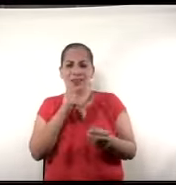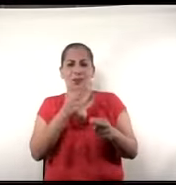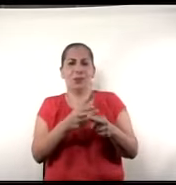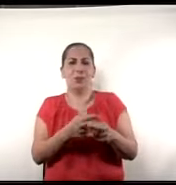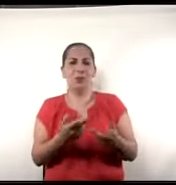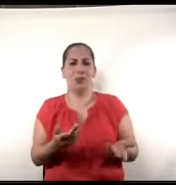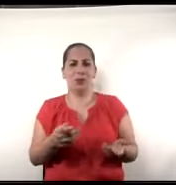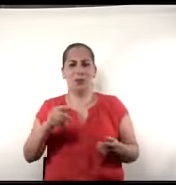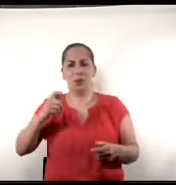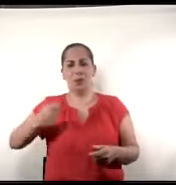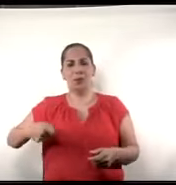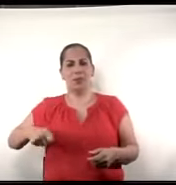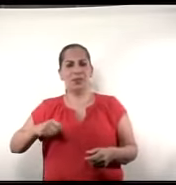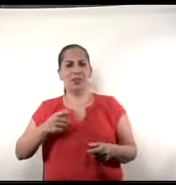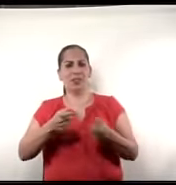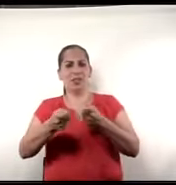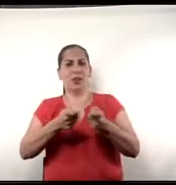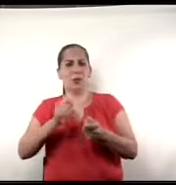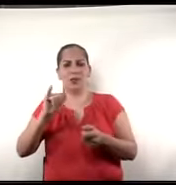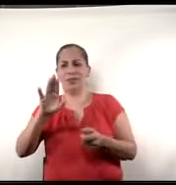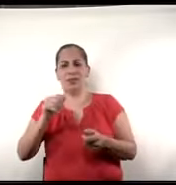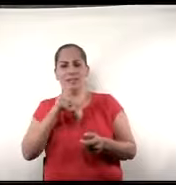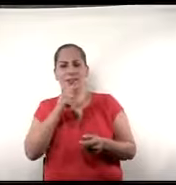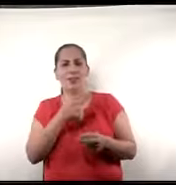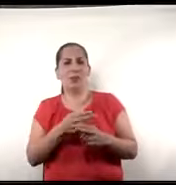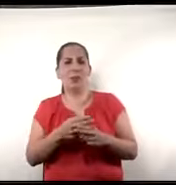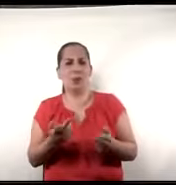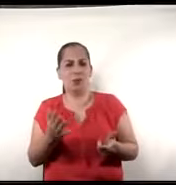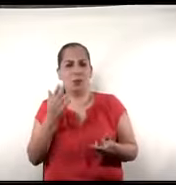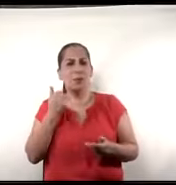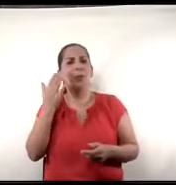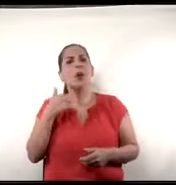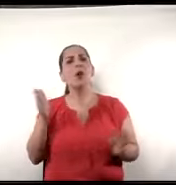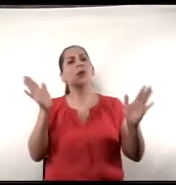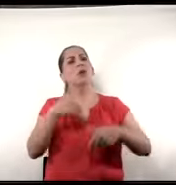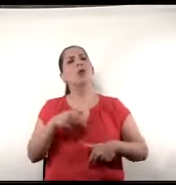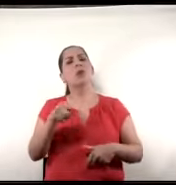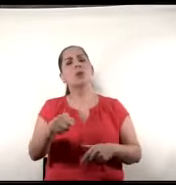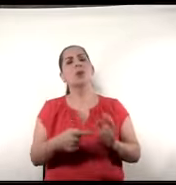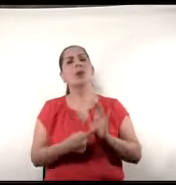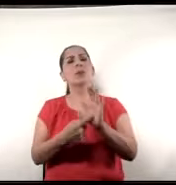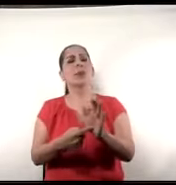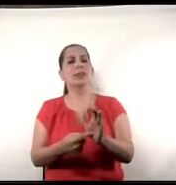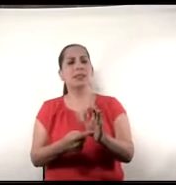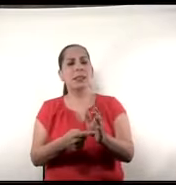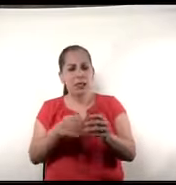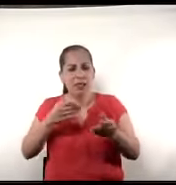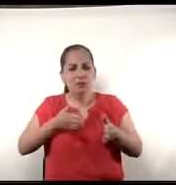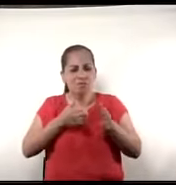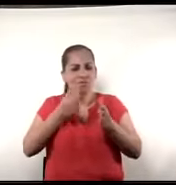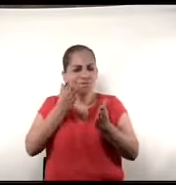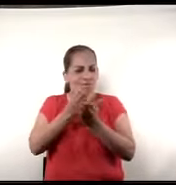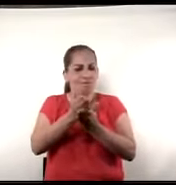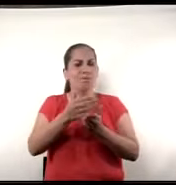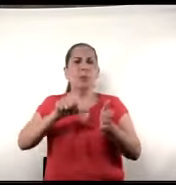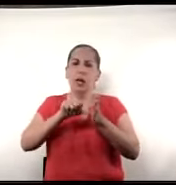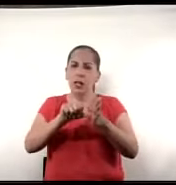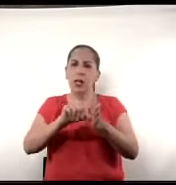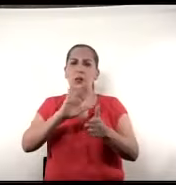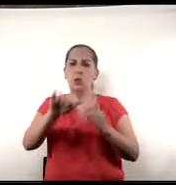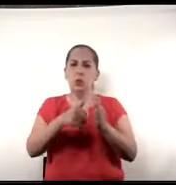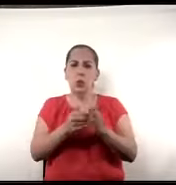la presidenta ejecutiva del ICE? ¿Por qué no está el presidente zanjando esas diferencias y marcando la ruta que